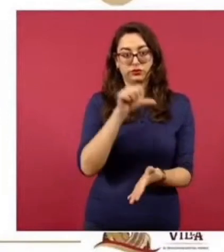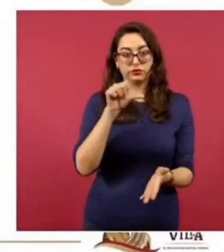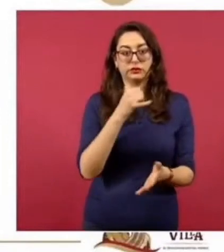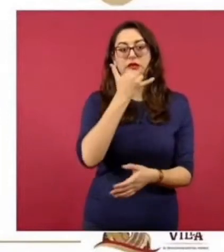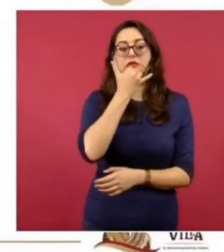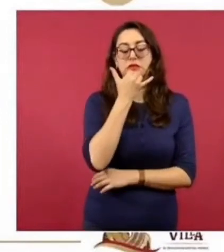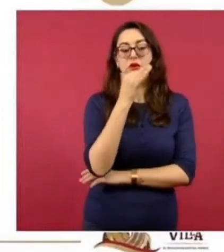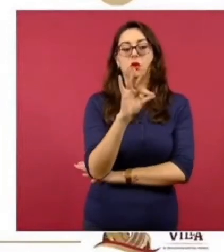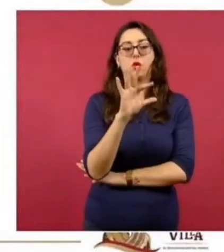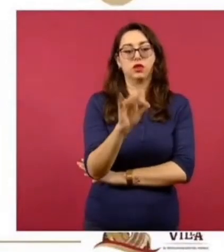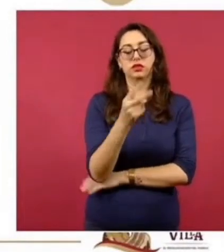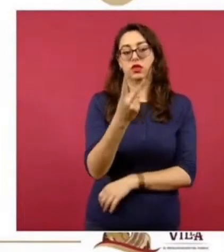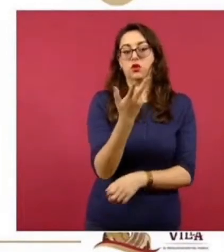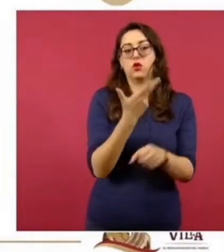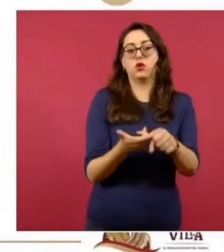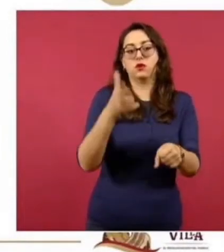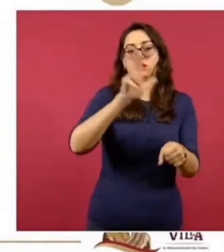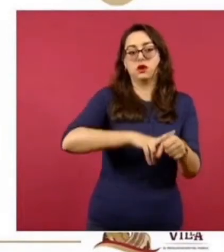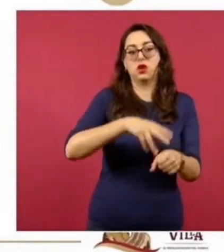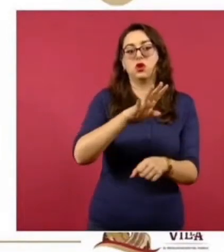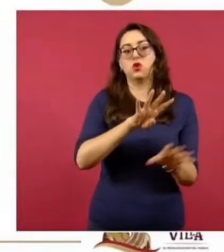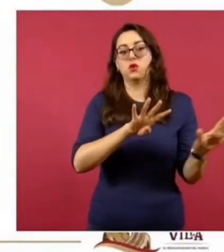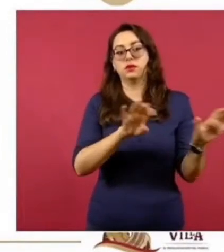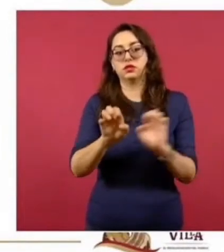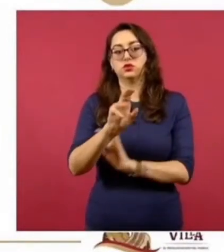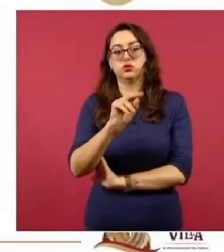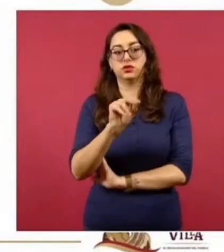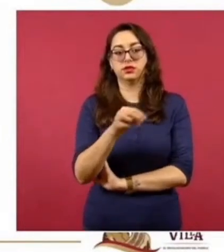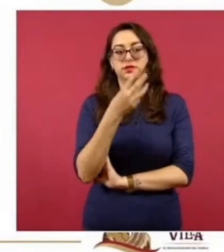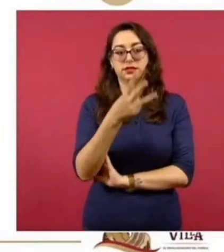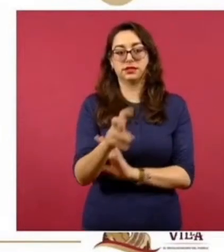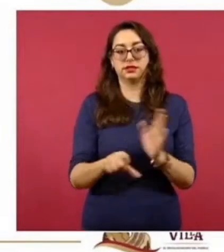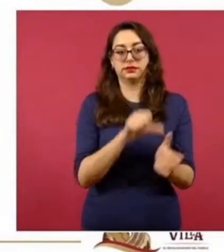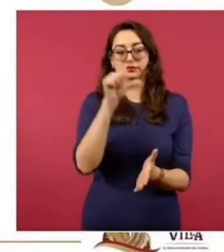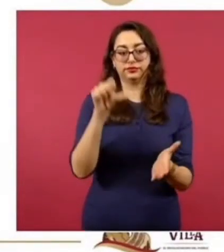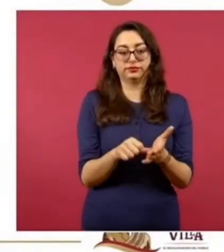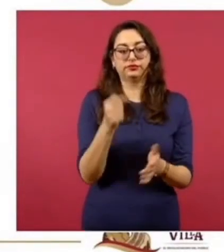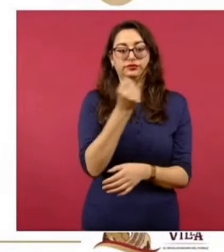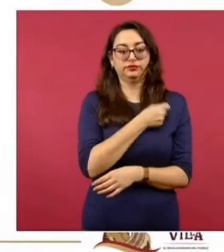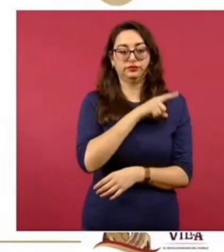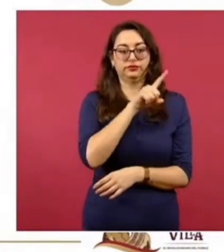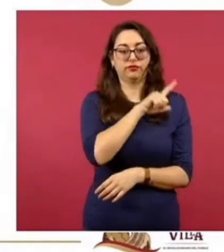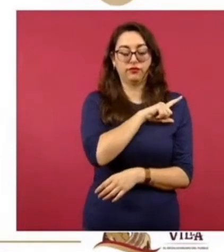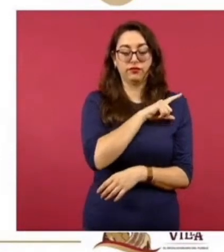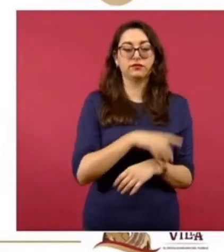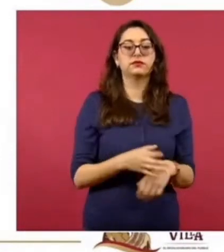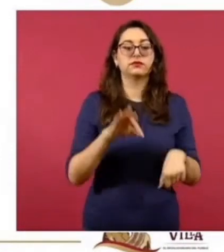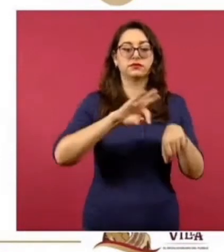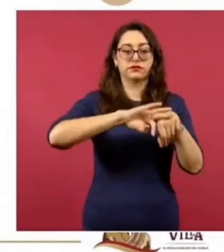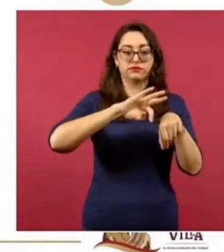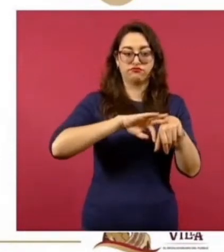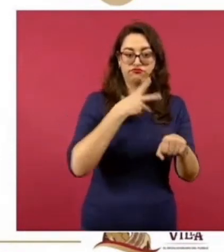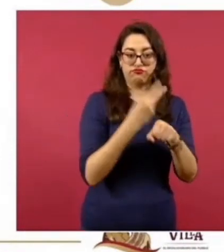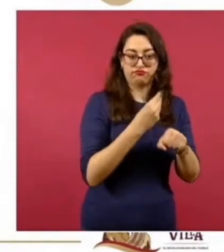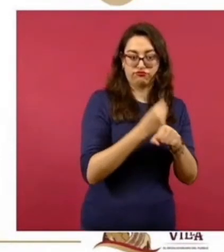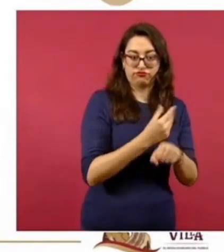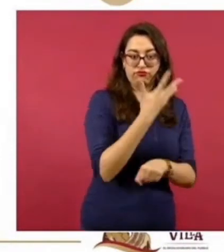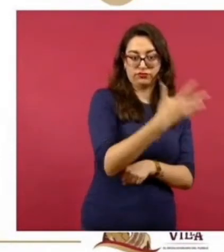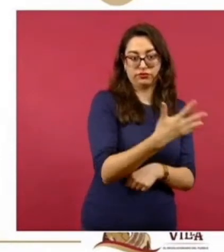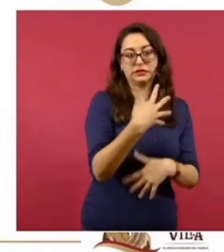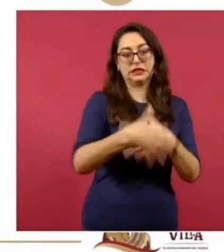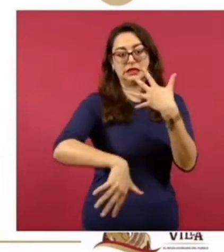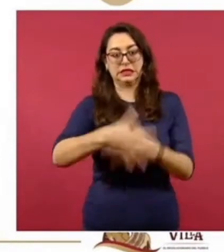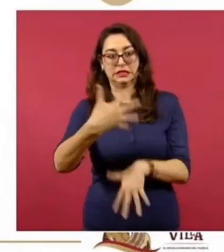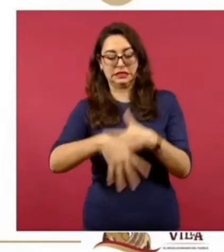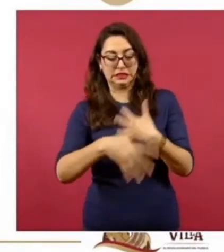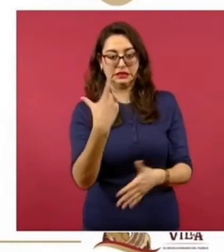42 hospitales y 983 centros de salud. En las farmacias se han hecho 5 acciones de conservación, 15 en mobiliario y